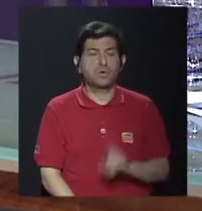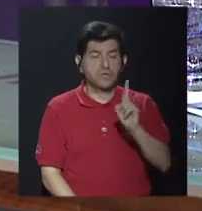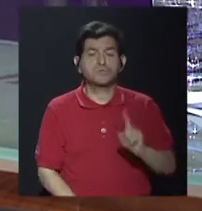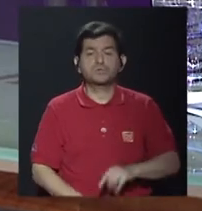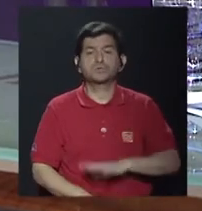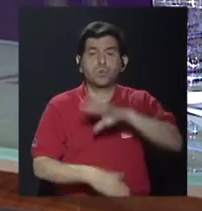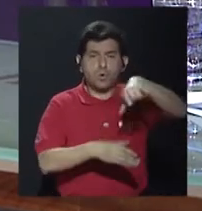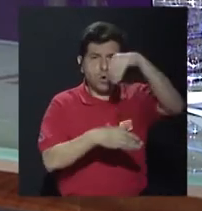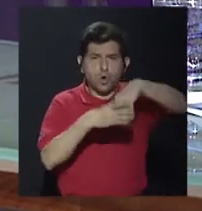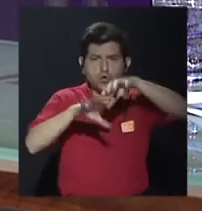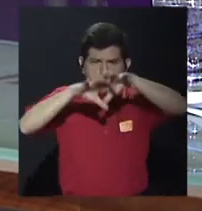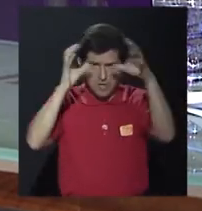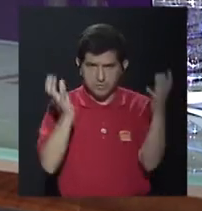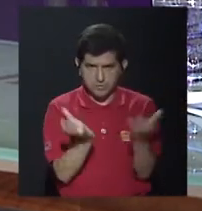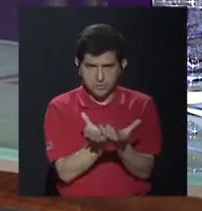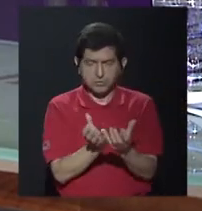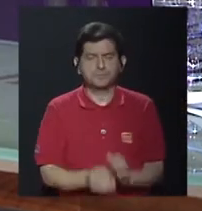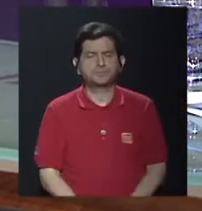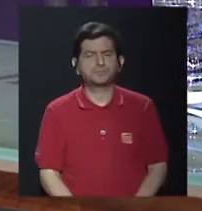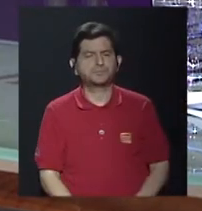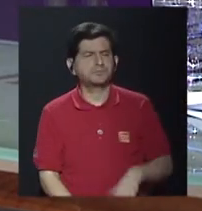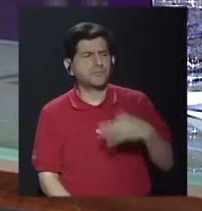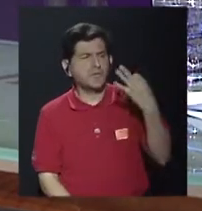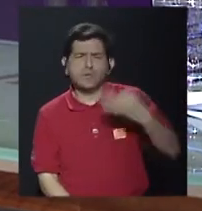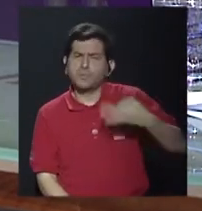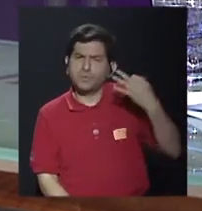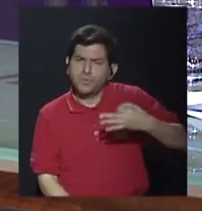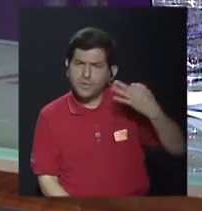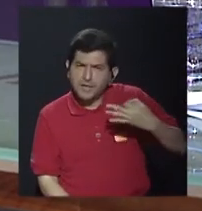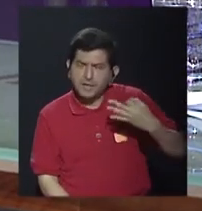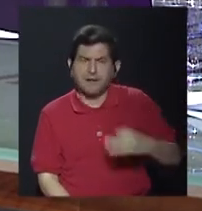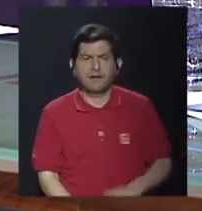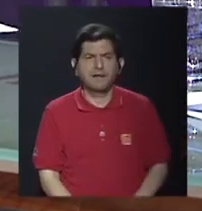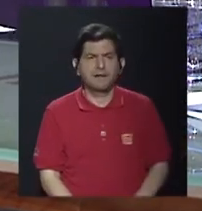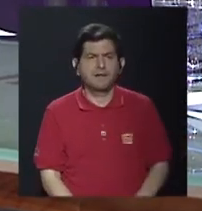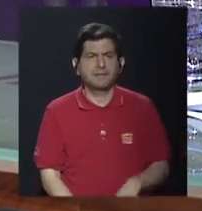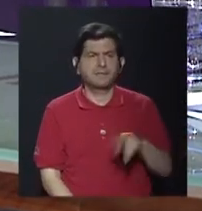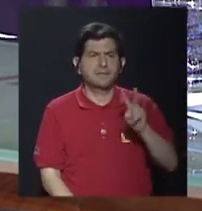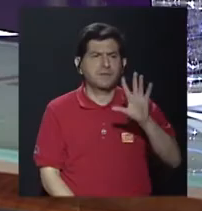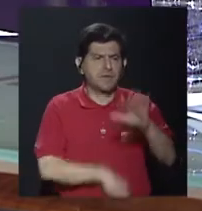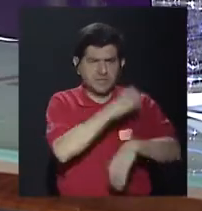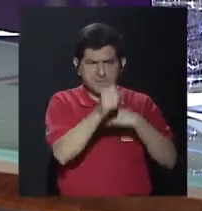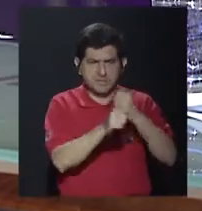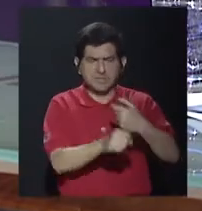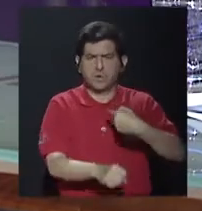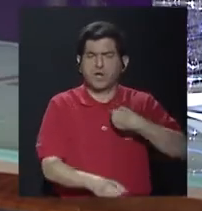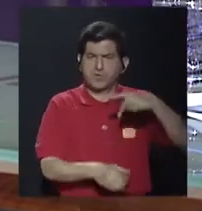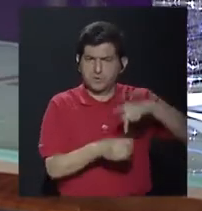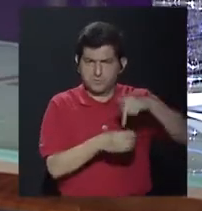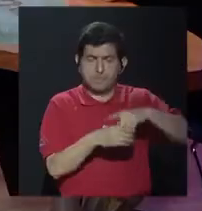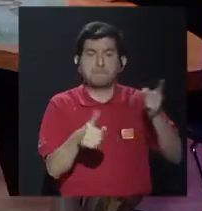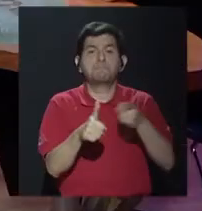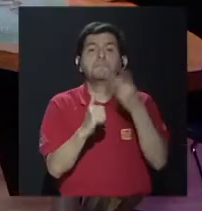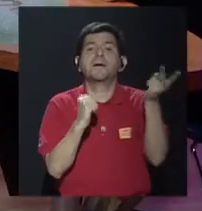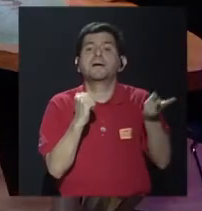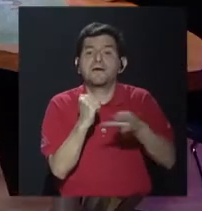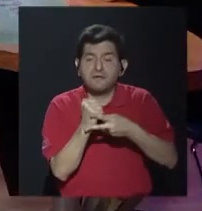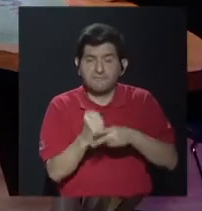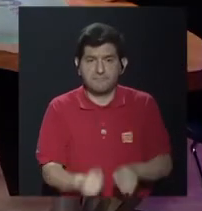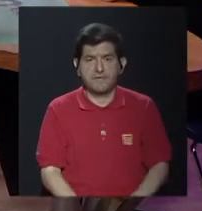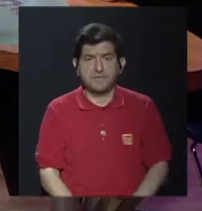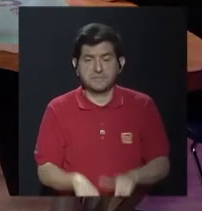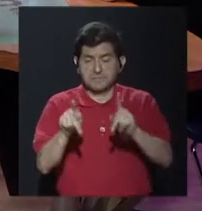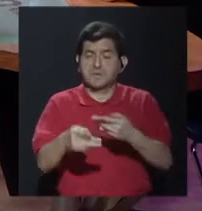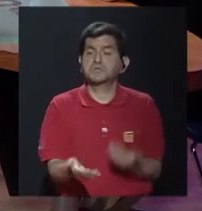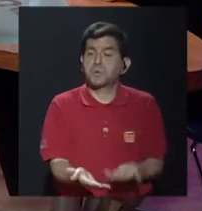global. Sí, en cuanto a originalidad, por ejemplo, de mis 25 años de militancia, era la primera vez que alguien